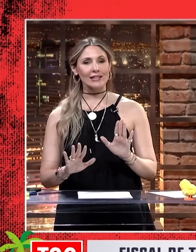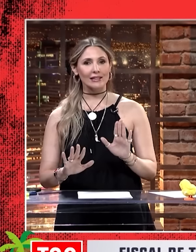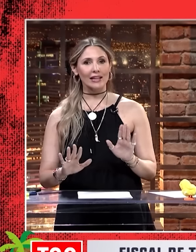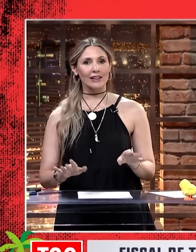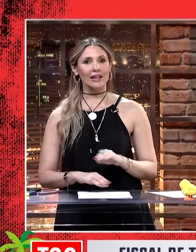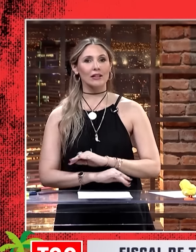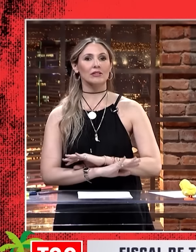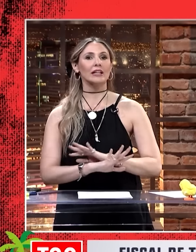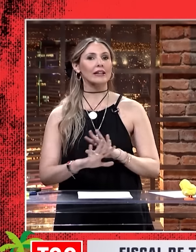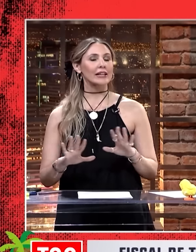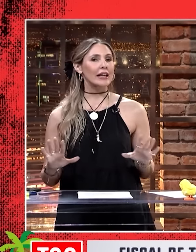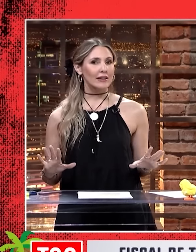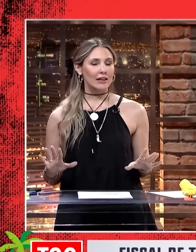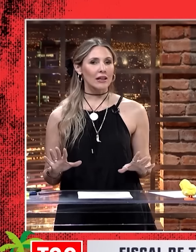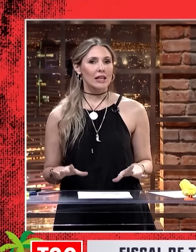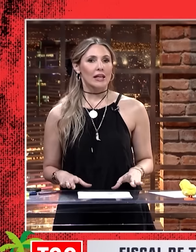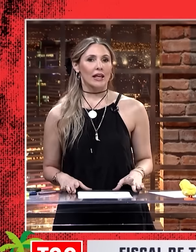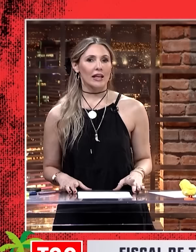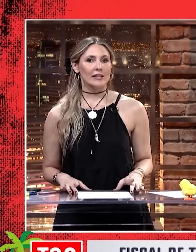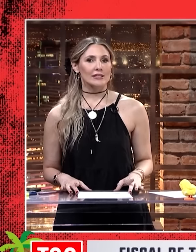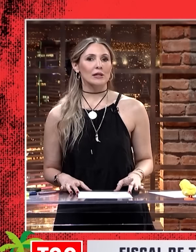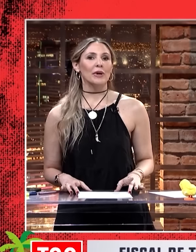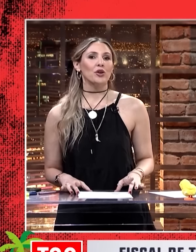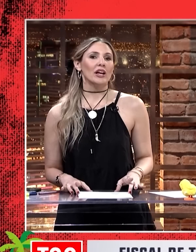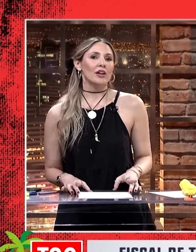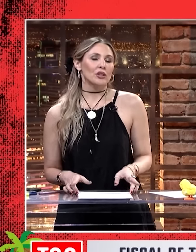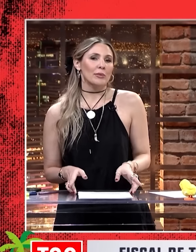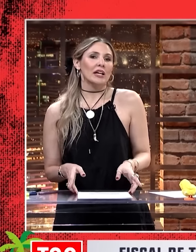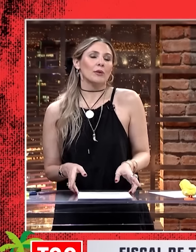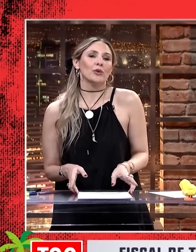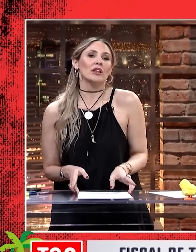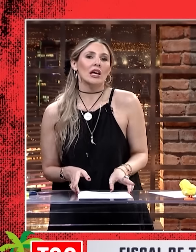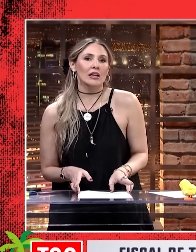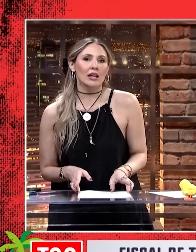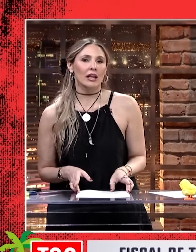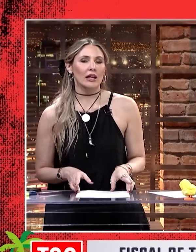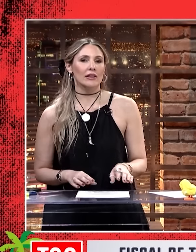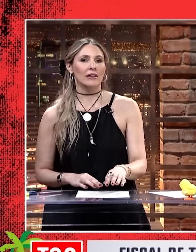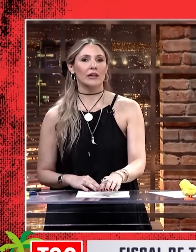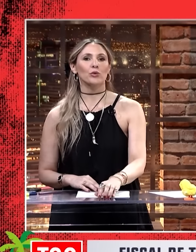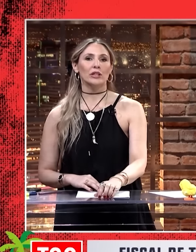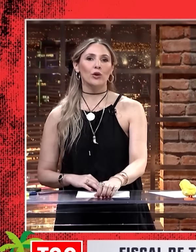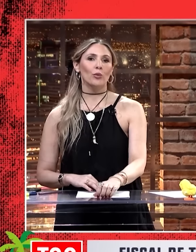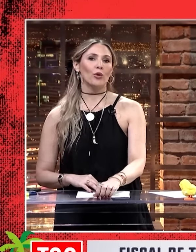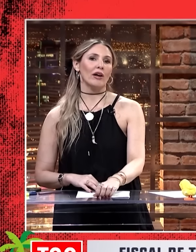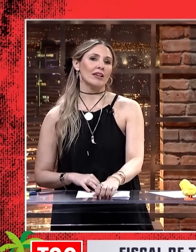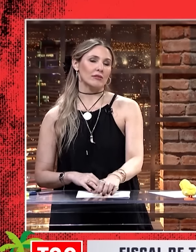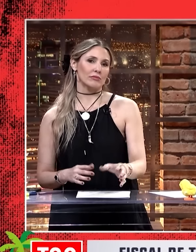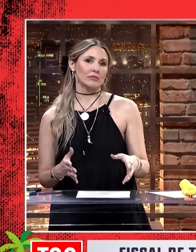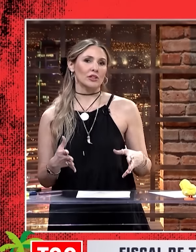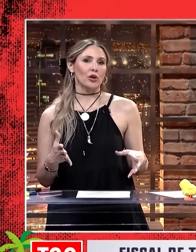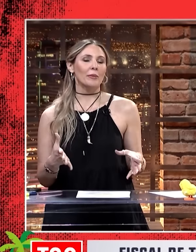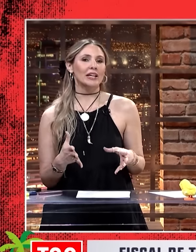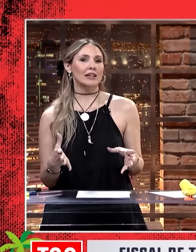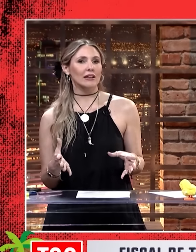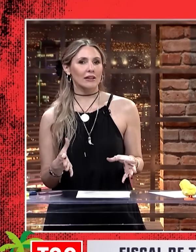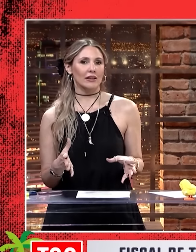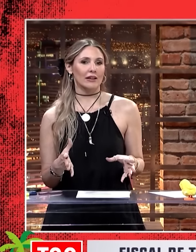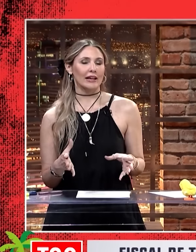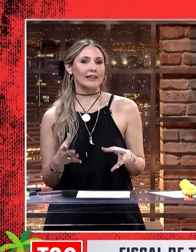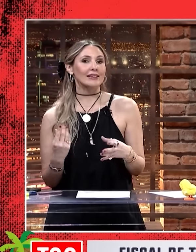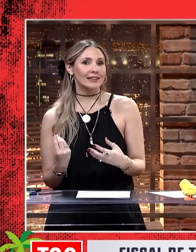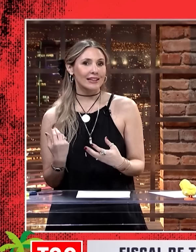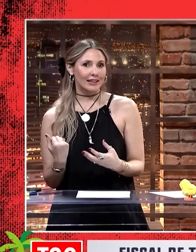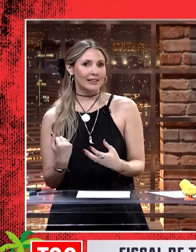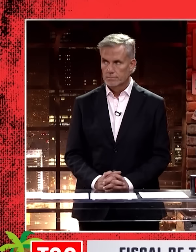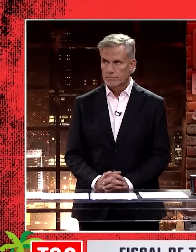desde las 6 de la tarde, tierra de nadie. Sin embargo, claro, también le respondían desde el Ejecutivo como, a ver, de todas maneras,